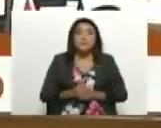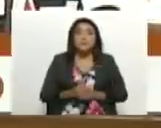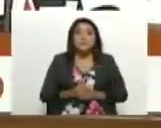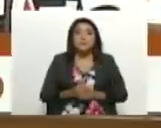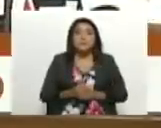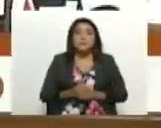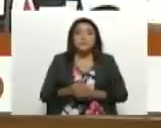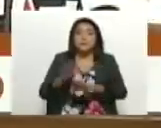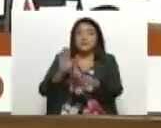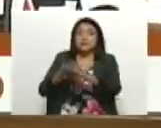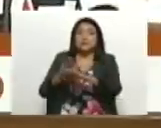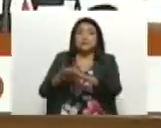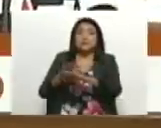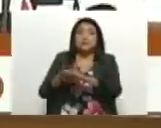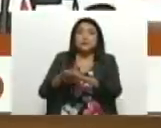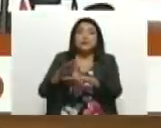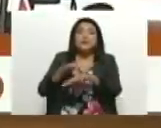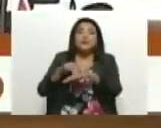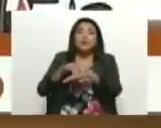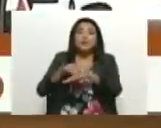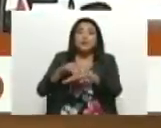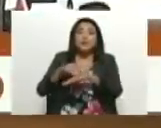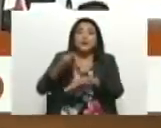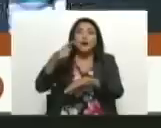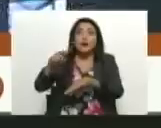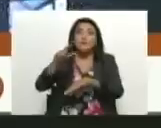discúlpenme. Y hay comuneros presentes aquí también, discúlpenme